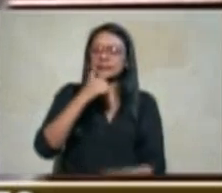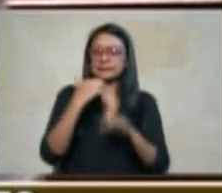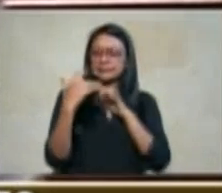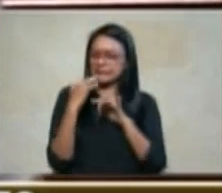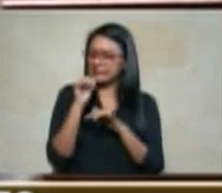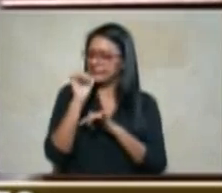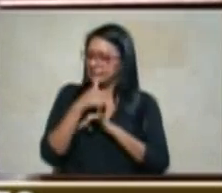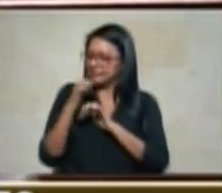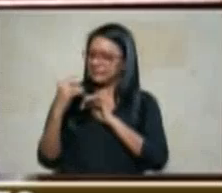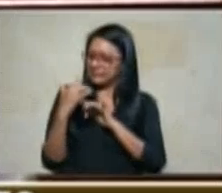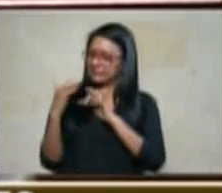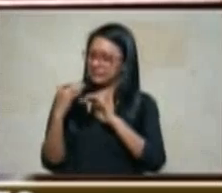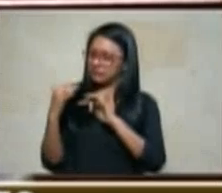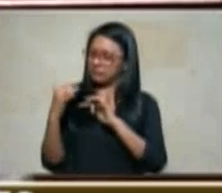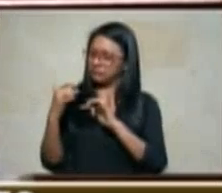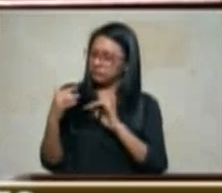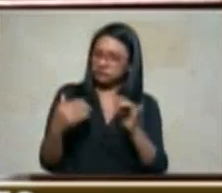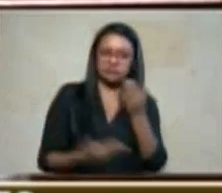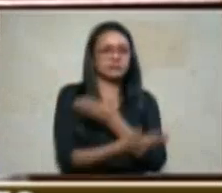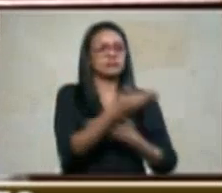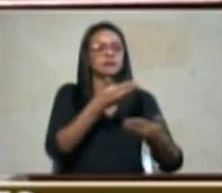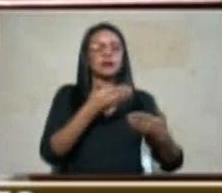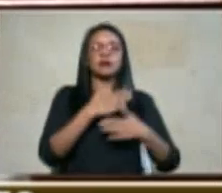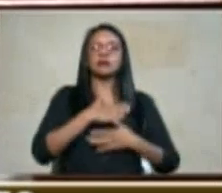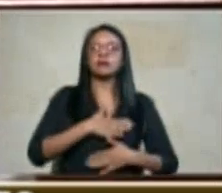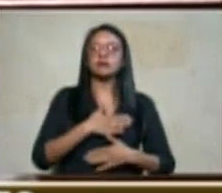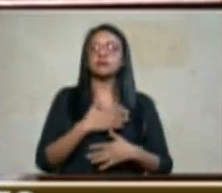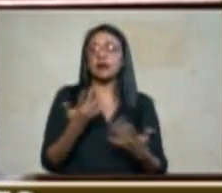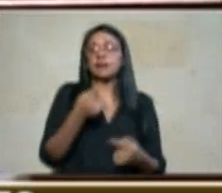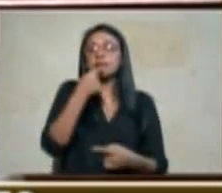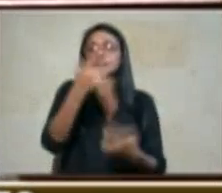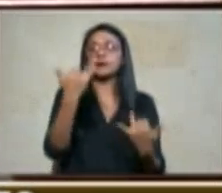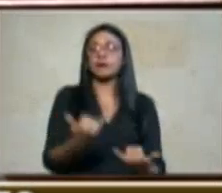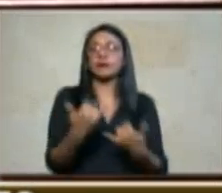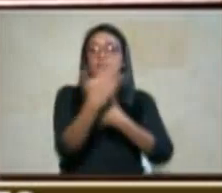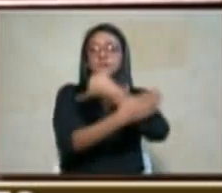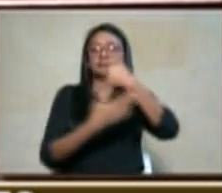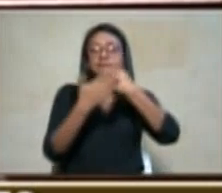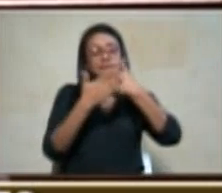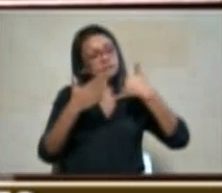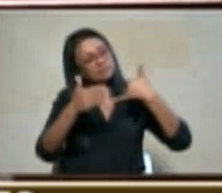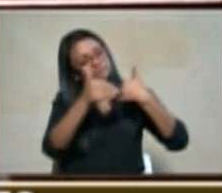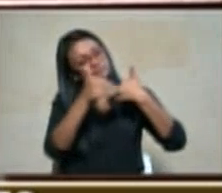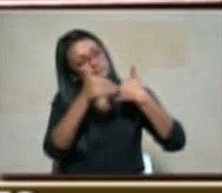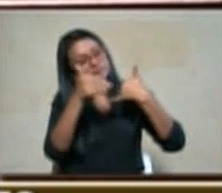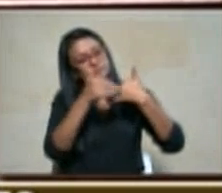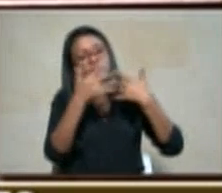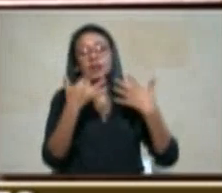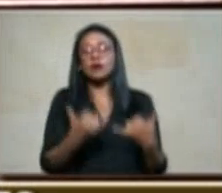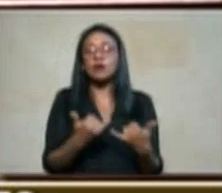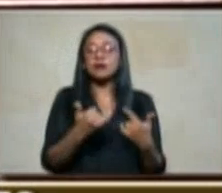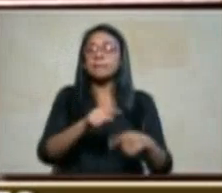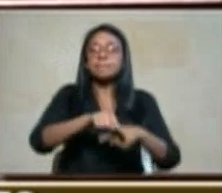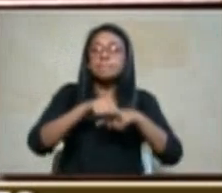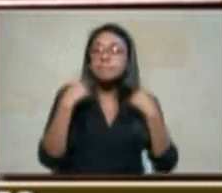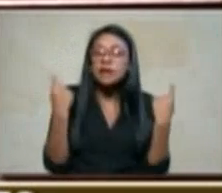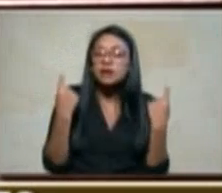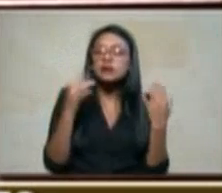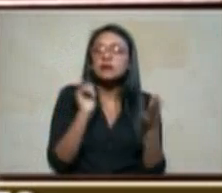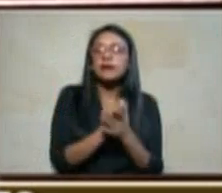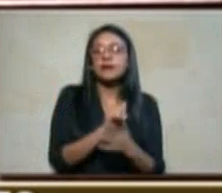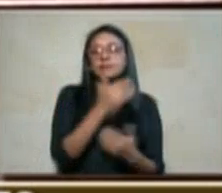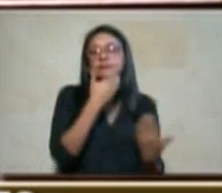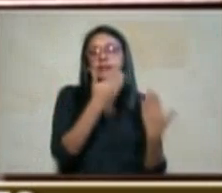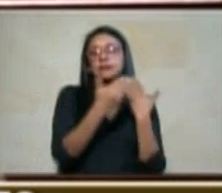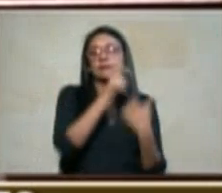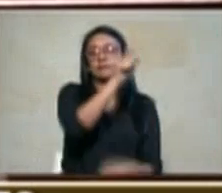guerra en esas zonas, porque también lo que podemos decirle hoy al país y a este Congreso es que los grandes perdedores fueron los